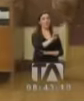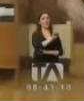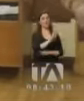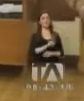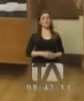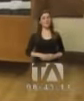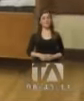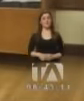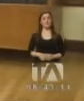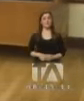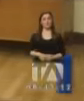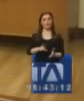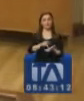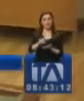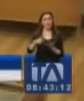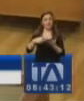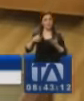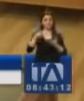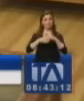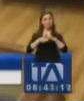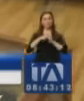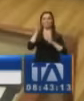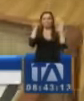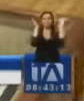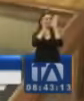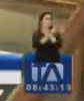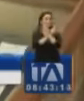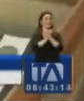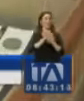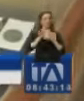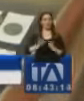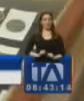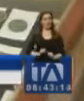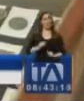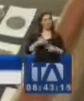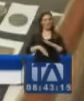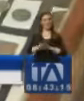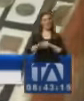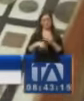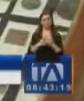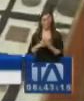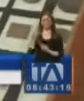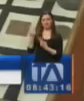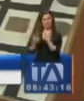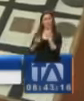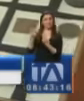Y no tiene costo el ingreso. No tiene costo el ingreso. Pueden venir a ver todo lo que...